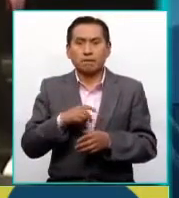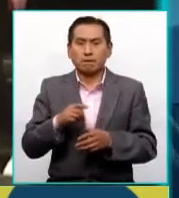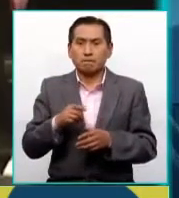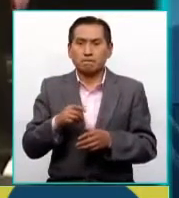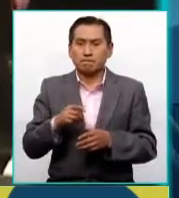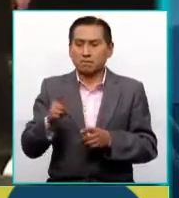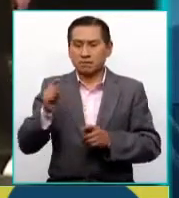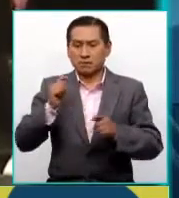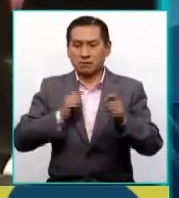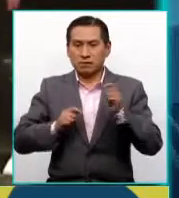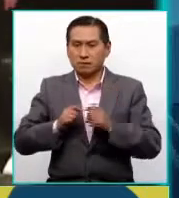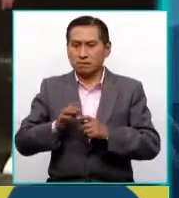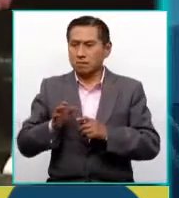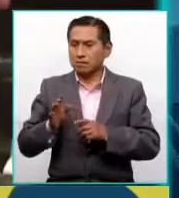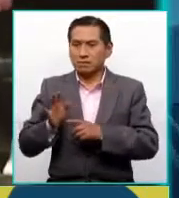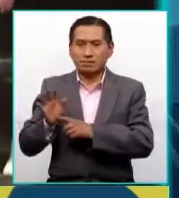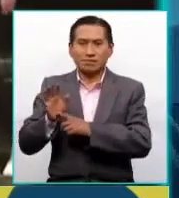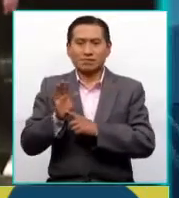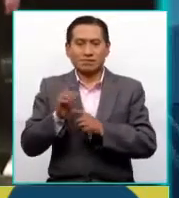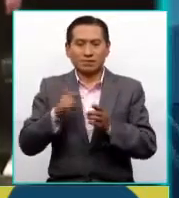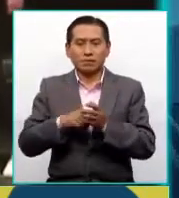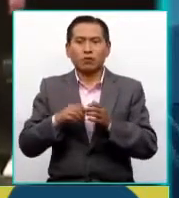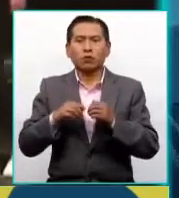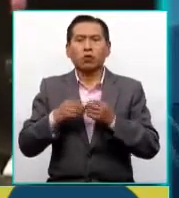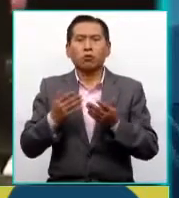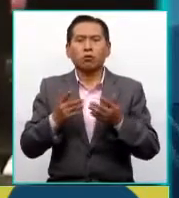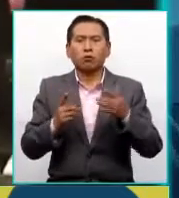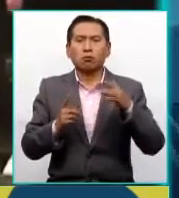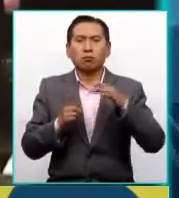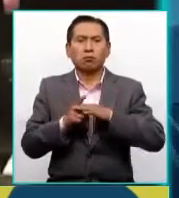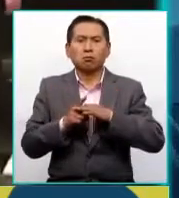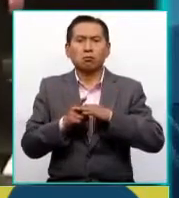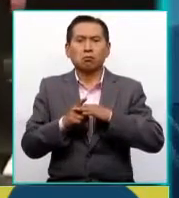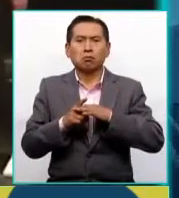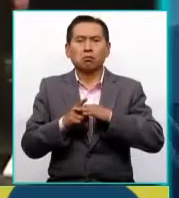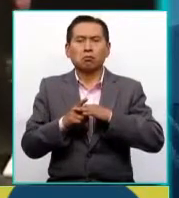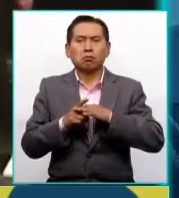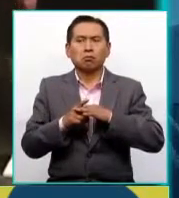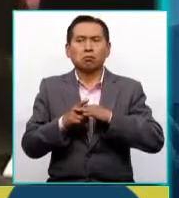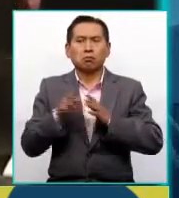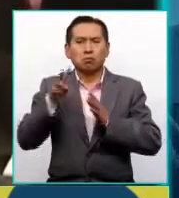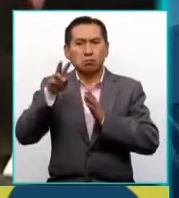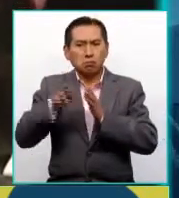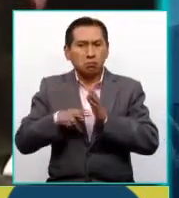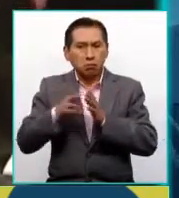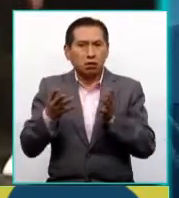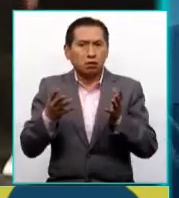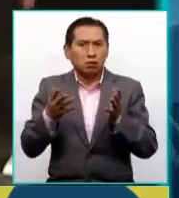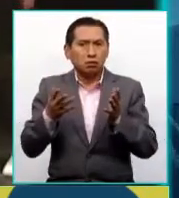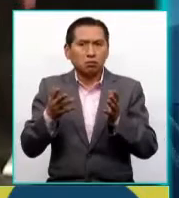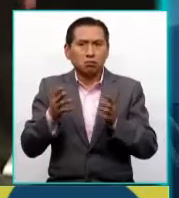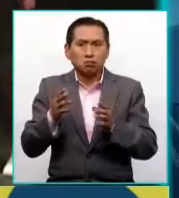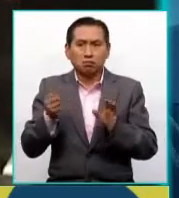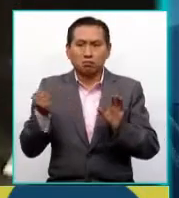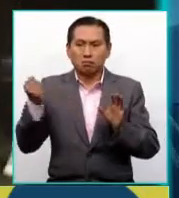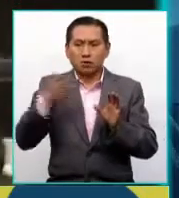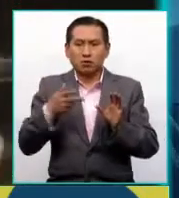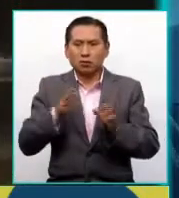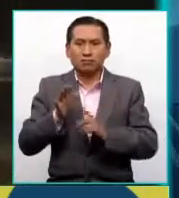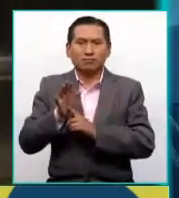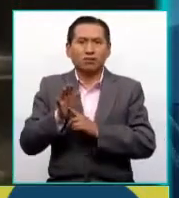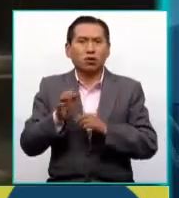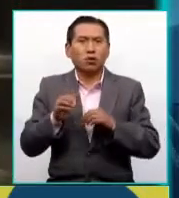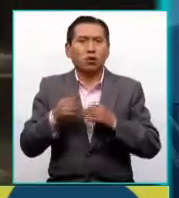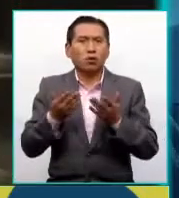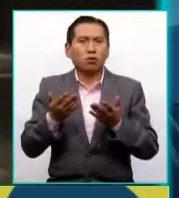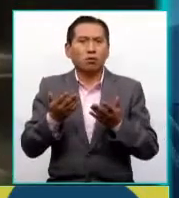lo teatral, lo escénico, a través de un video, a través de una pantalla al final de cuentas, a